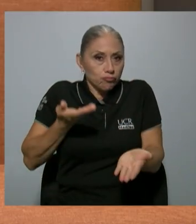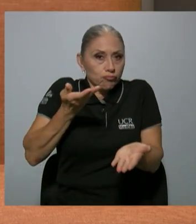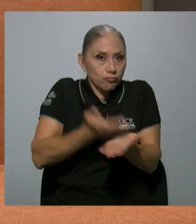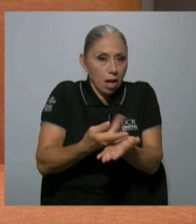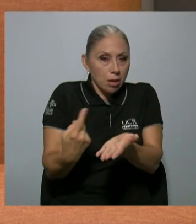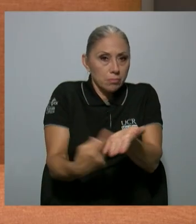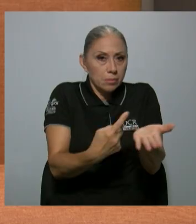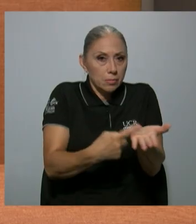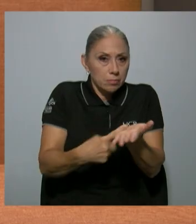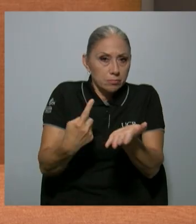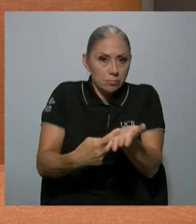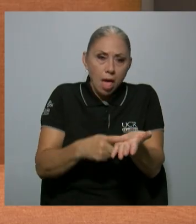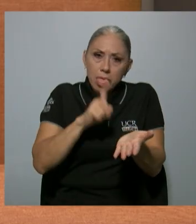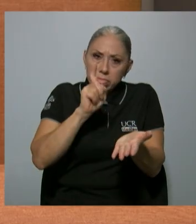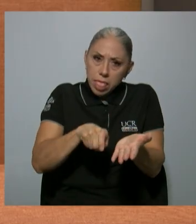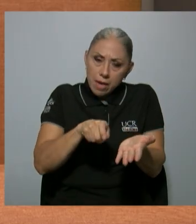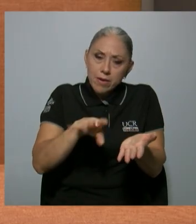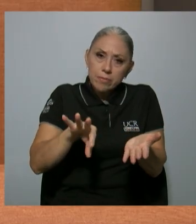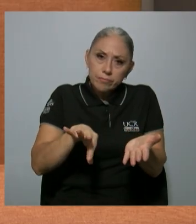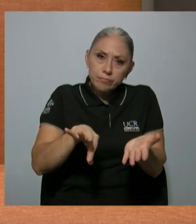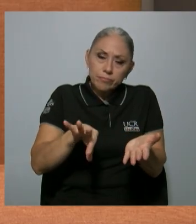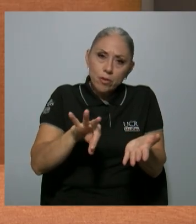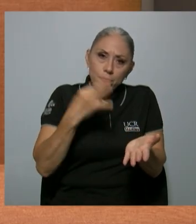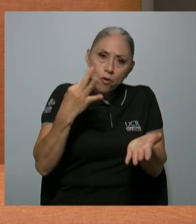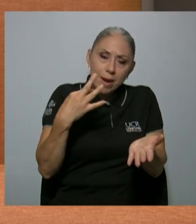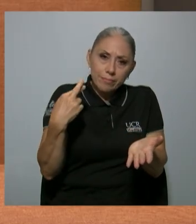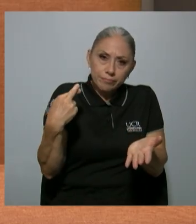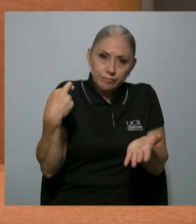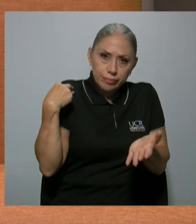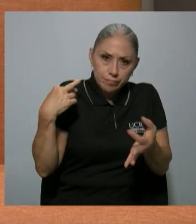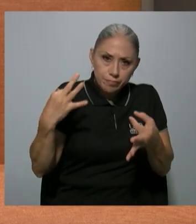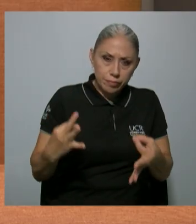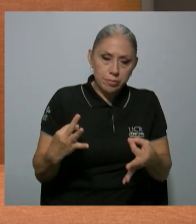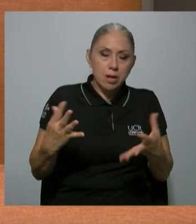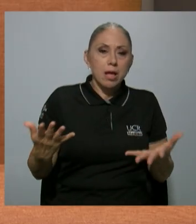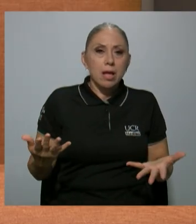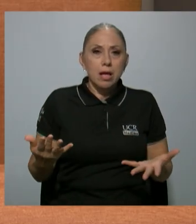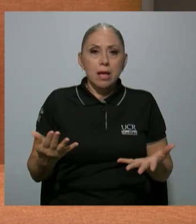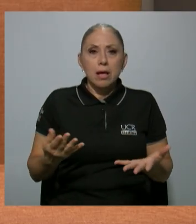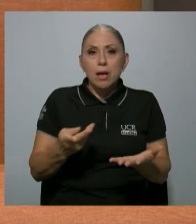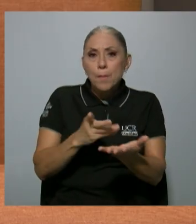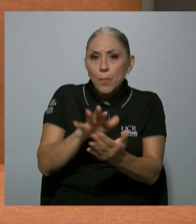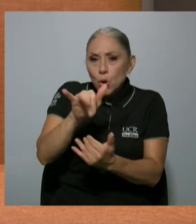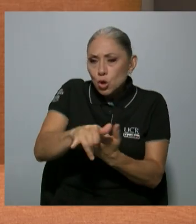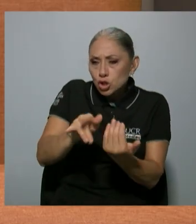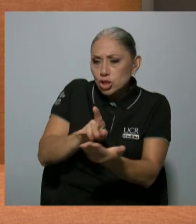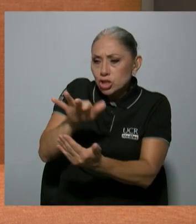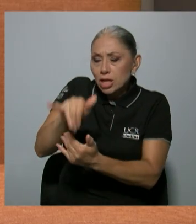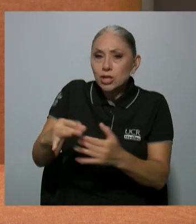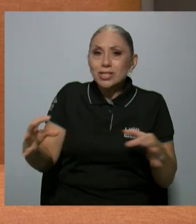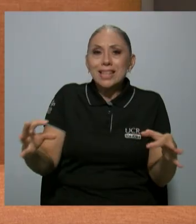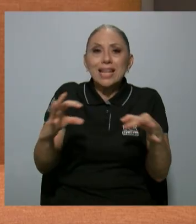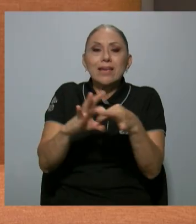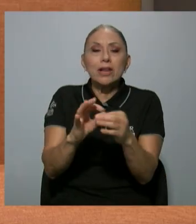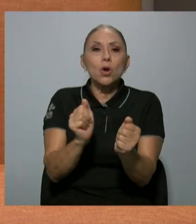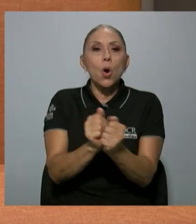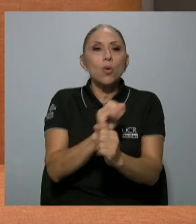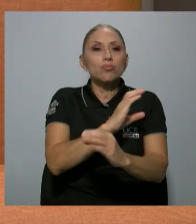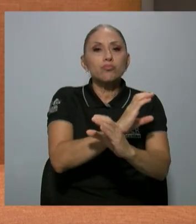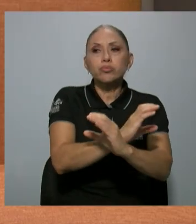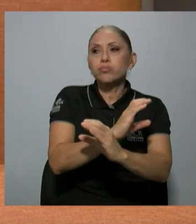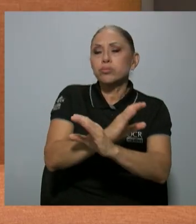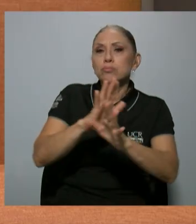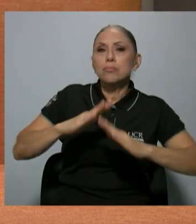discusión debe darse de una manera muy responsable, si es que se va a dar. Proyectos que tienen que ver con la preservación, con la conservación